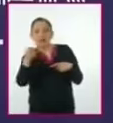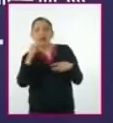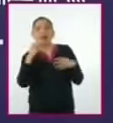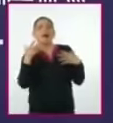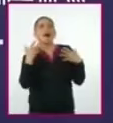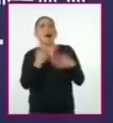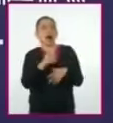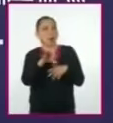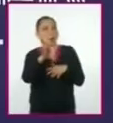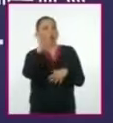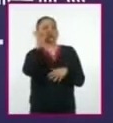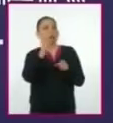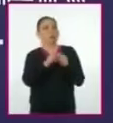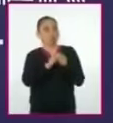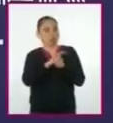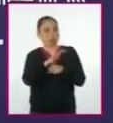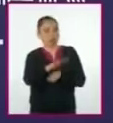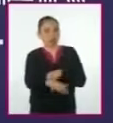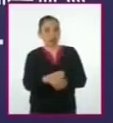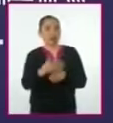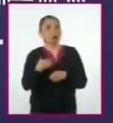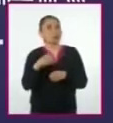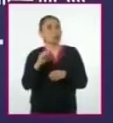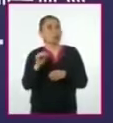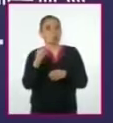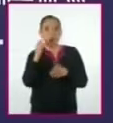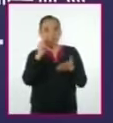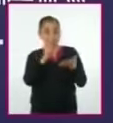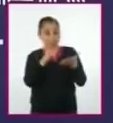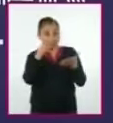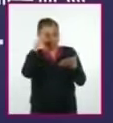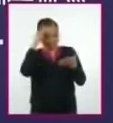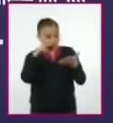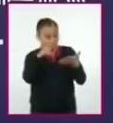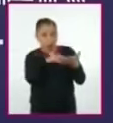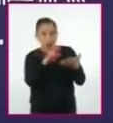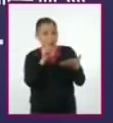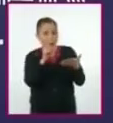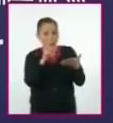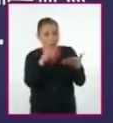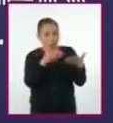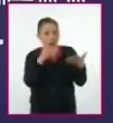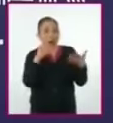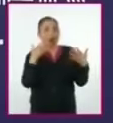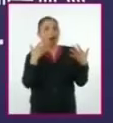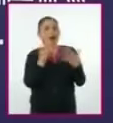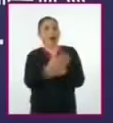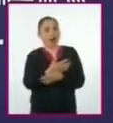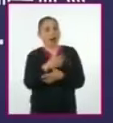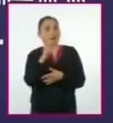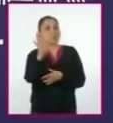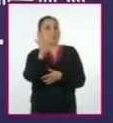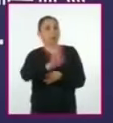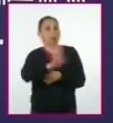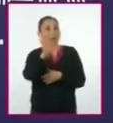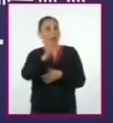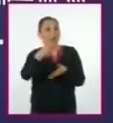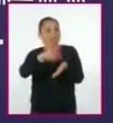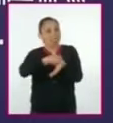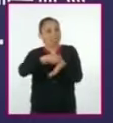cómo encuentras información que no a simple vista se nota y pareciera